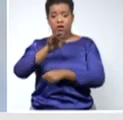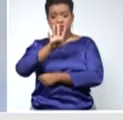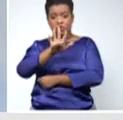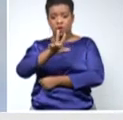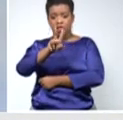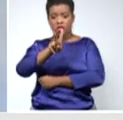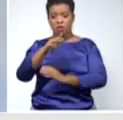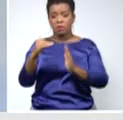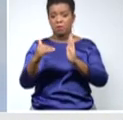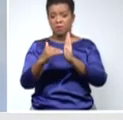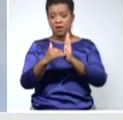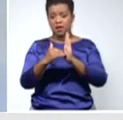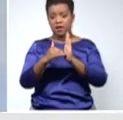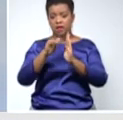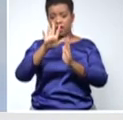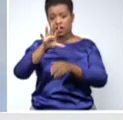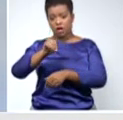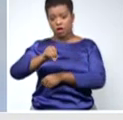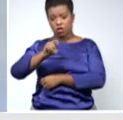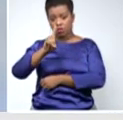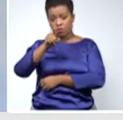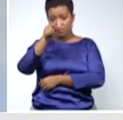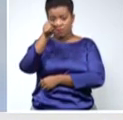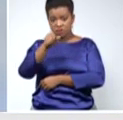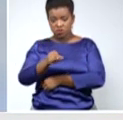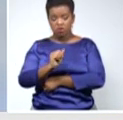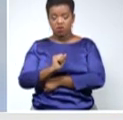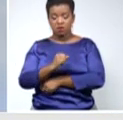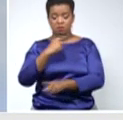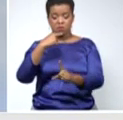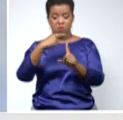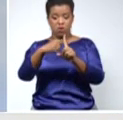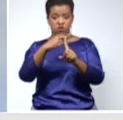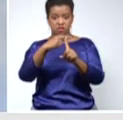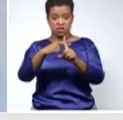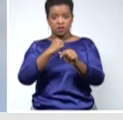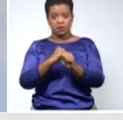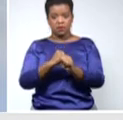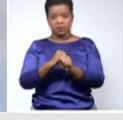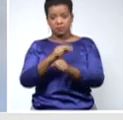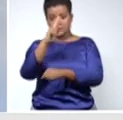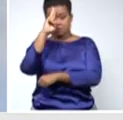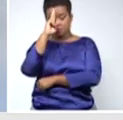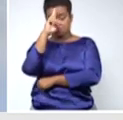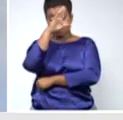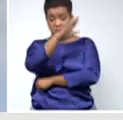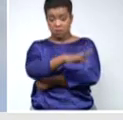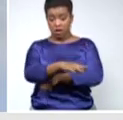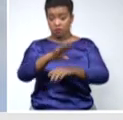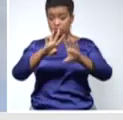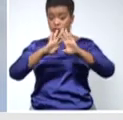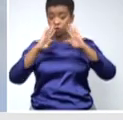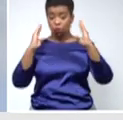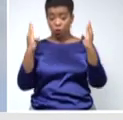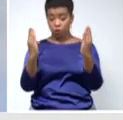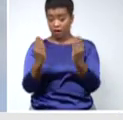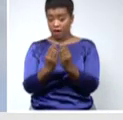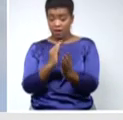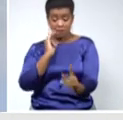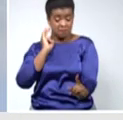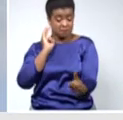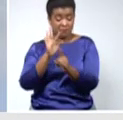52.501 pacientes diagnosticados con la enfermedad en total desde el inicio de la